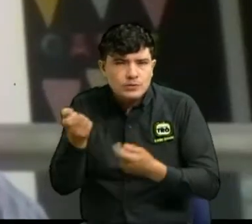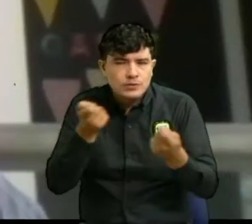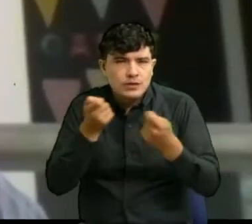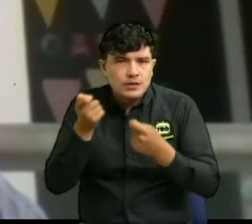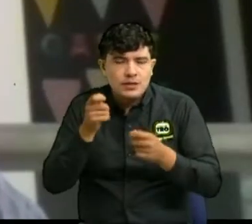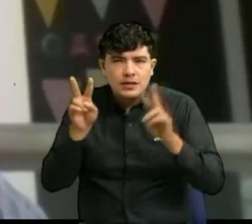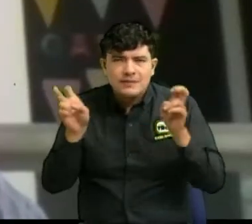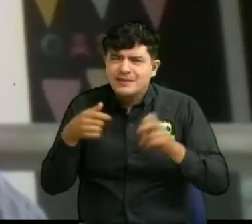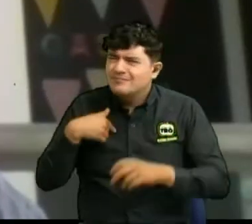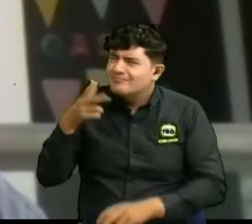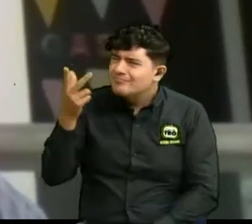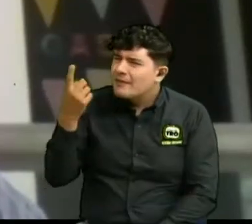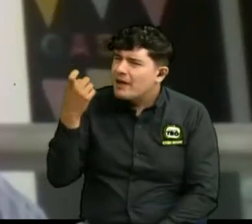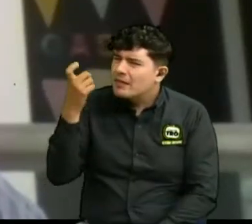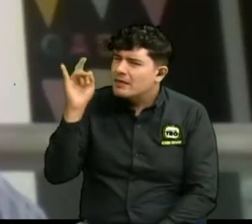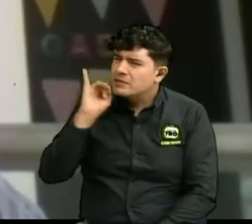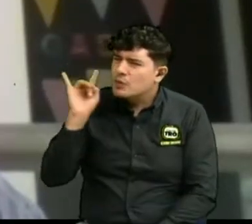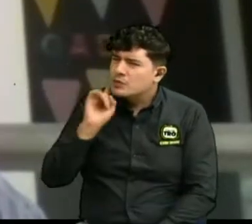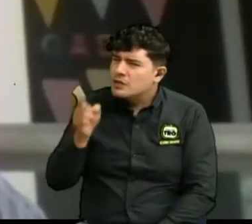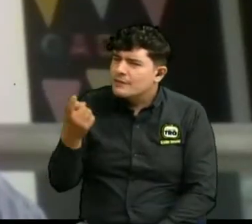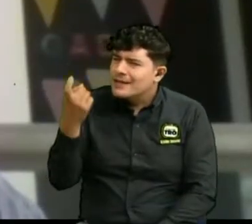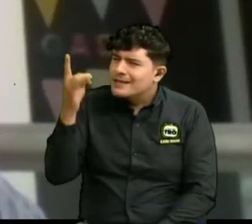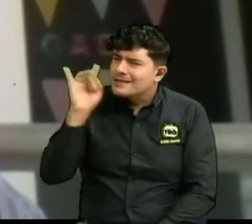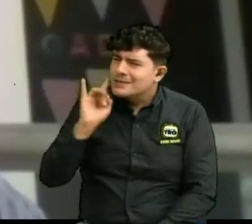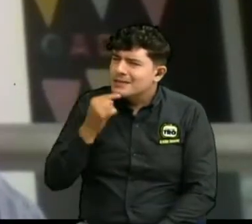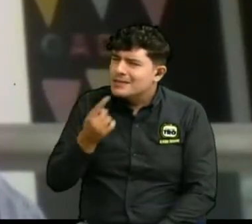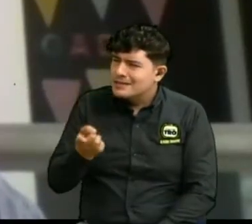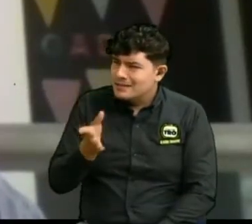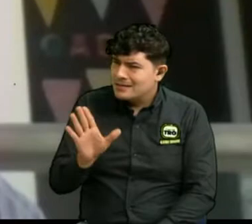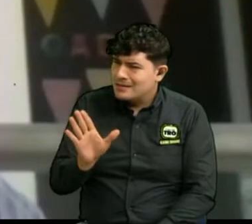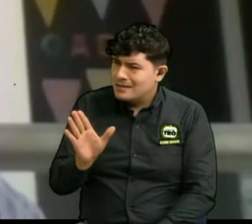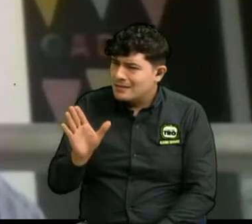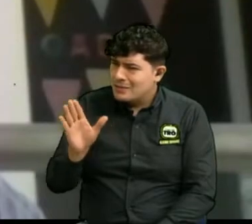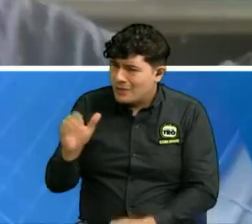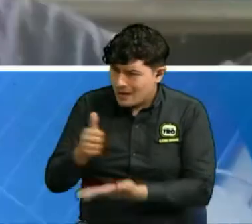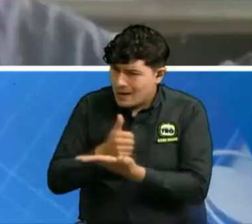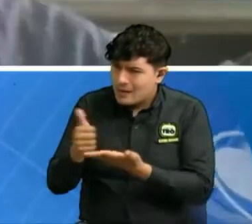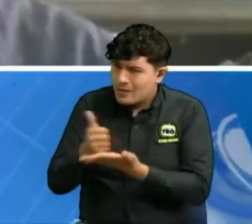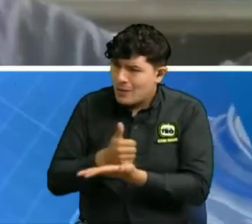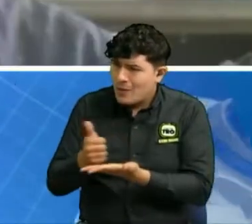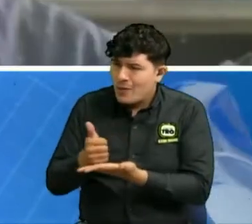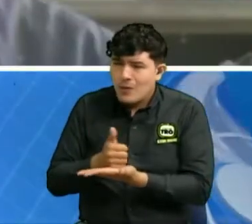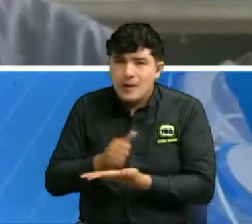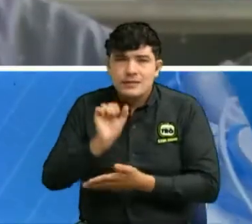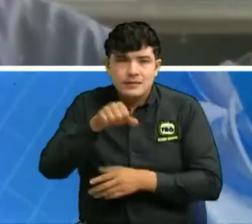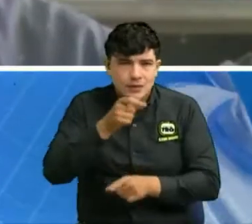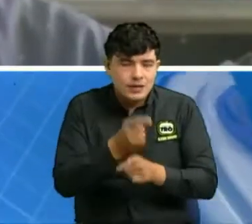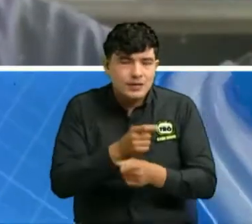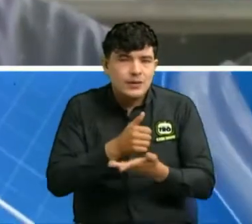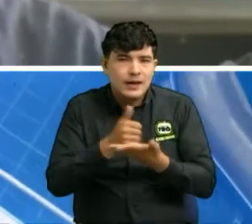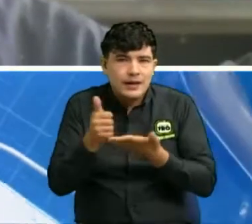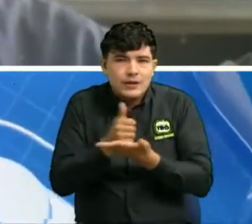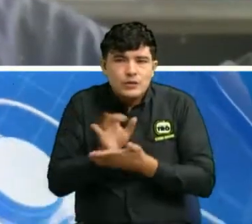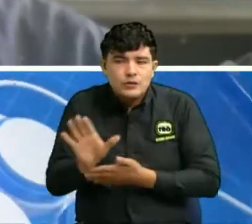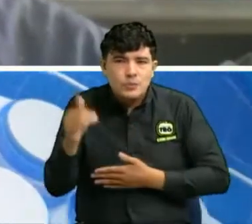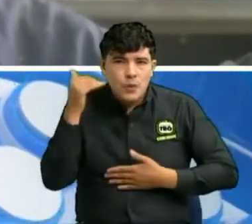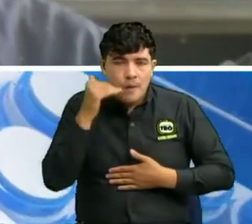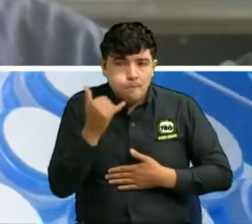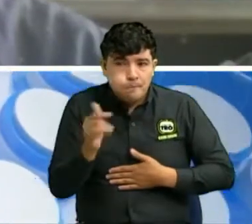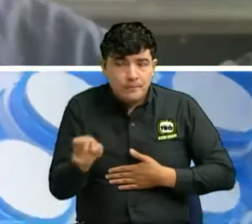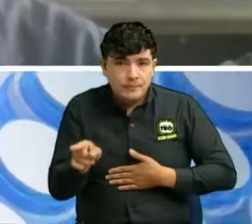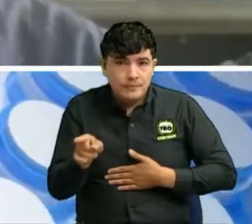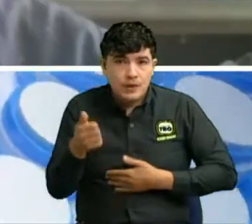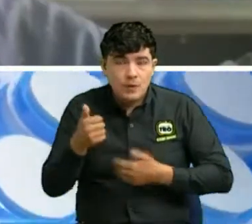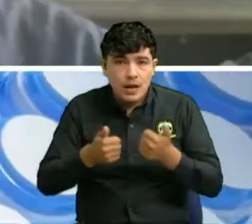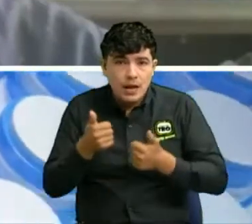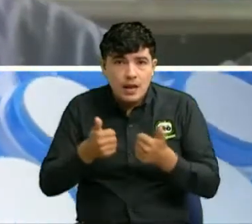No le escuché muy bien a la televidente. ¿Habla de una obligación, de un crédito? Sí, de un crédito que ella tiene y si es